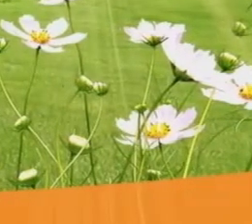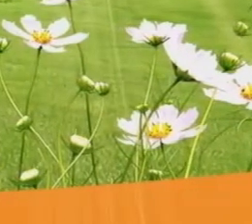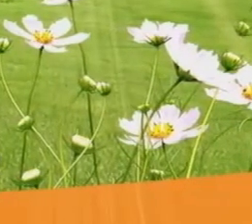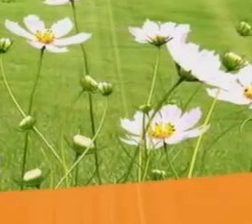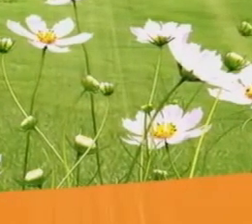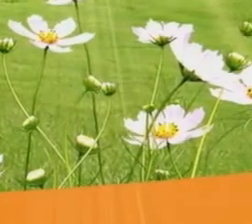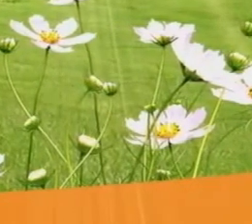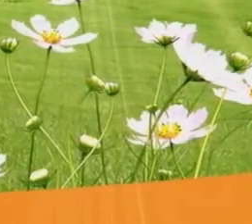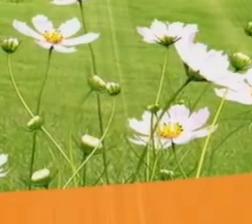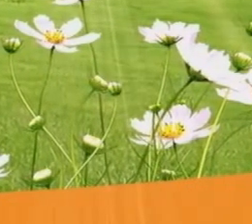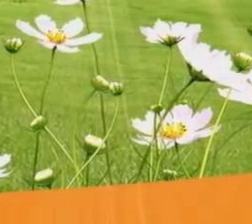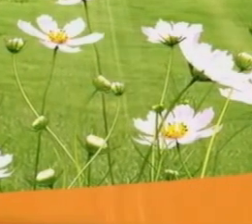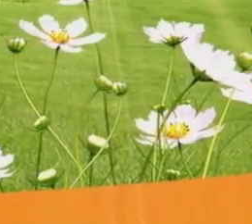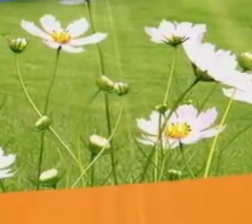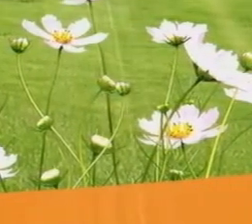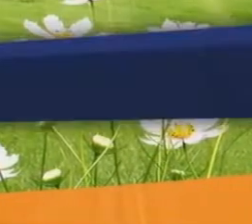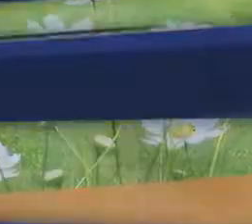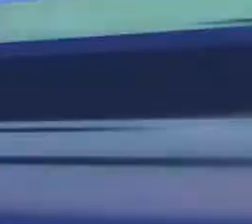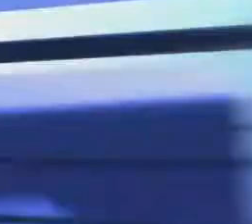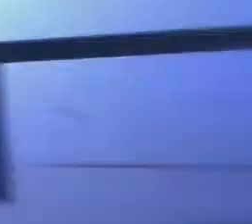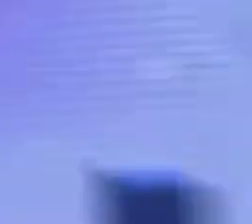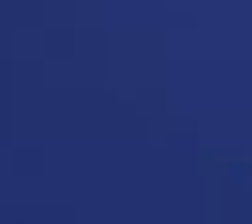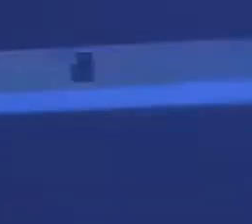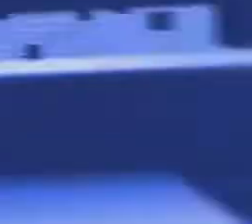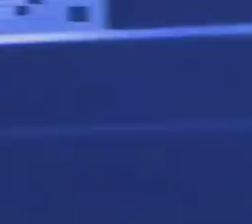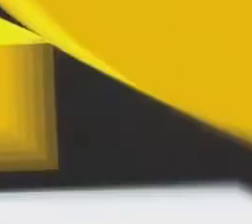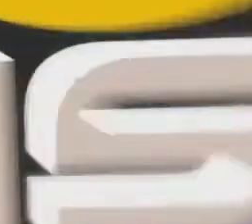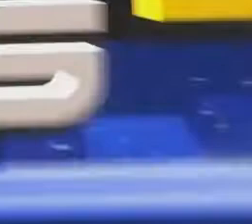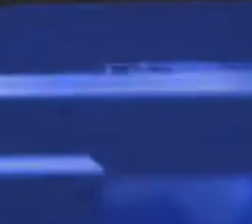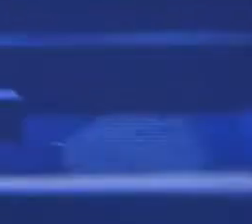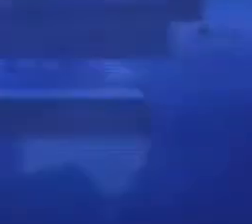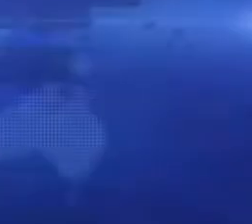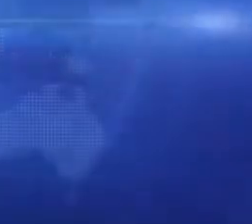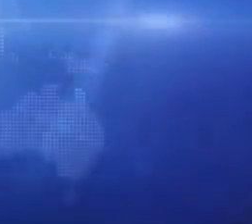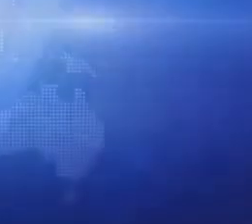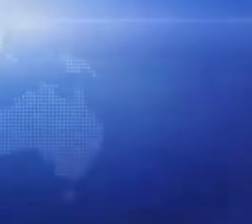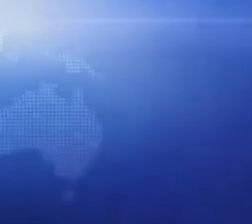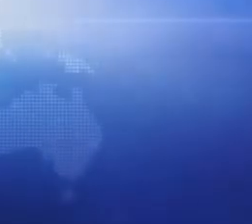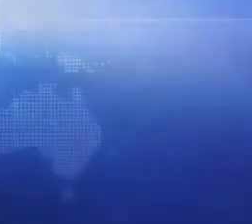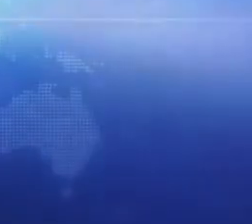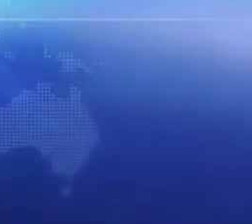Delicias, líder en limpieza. Enlace Noticias, lo que usted quiere ver.